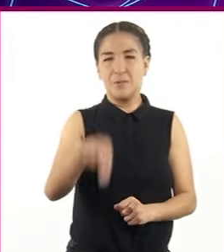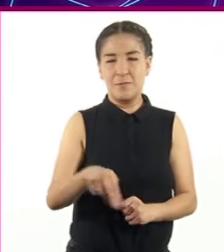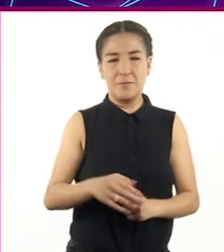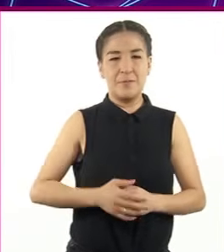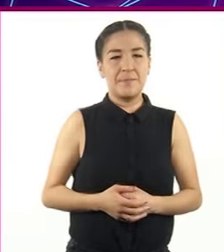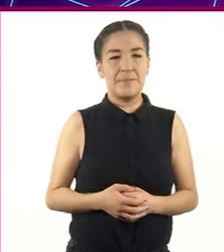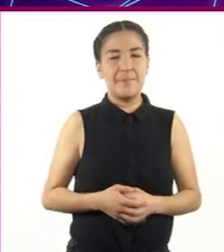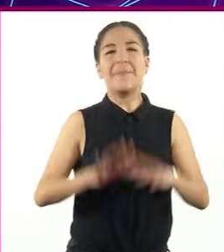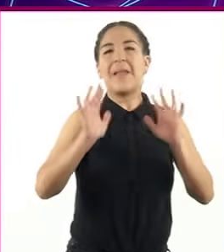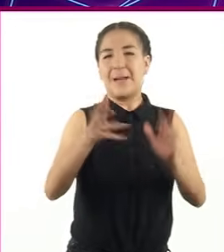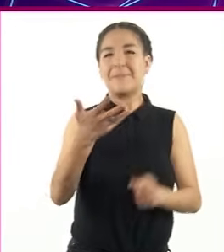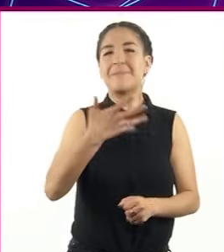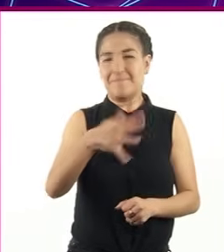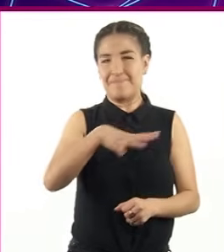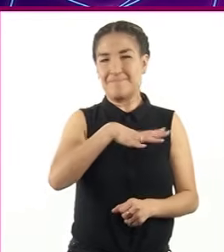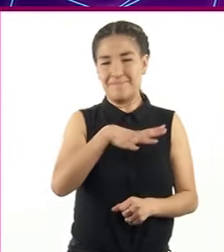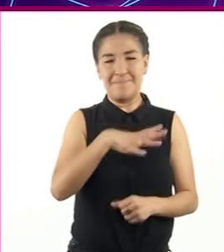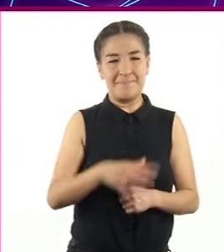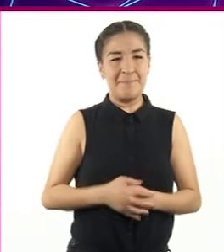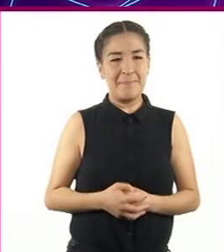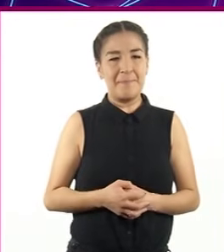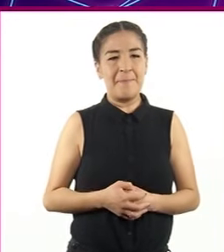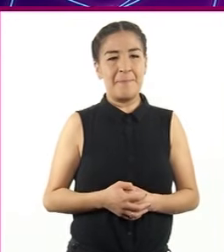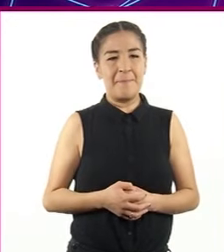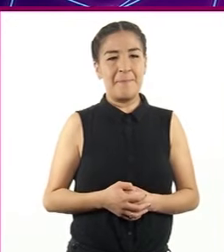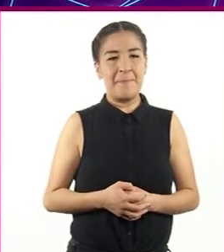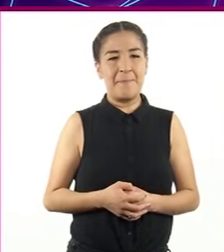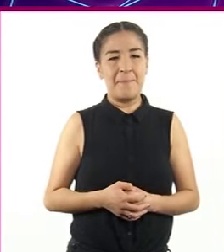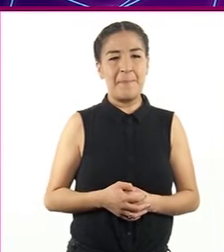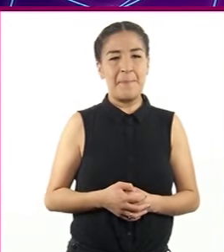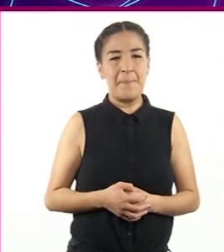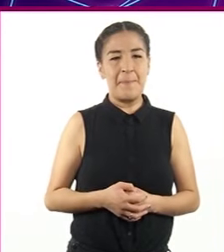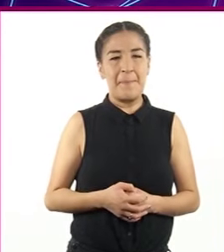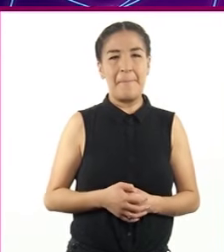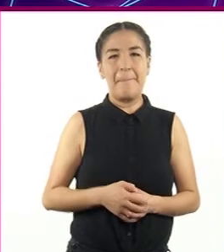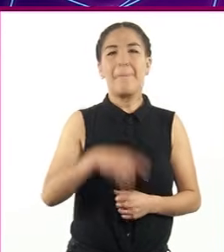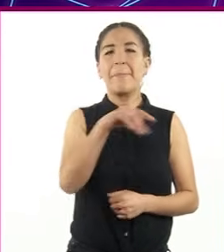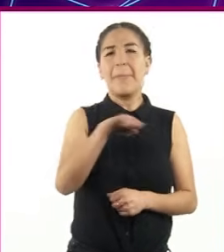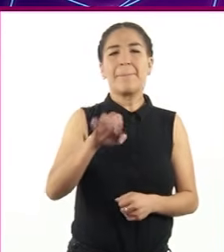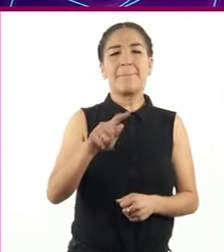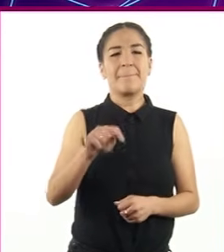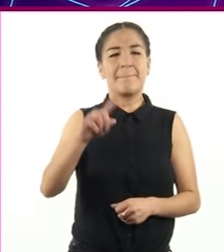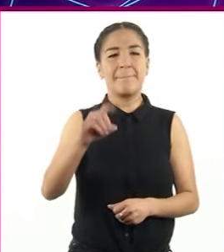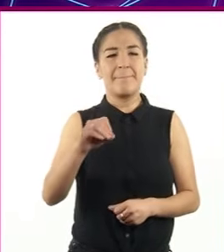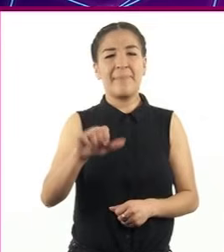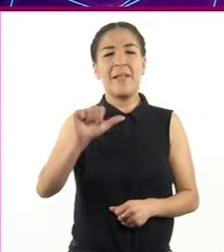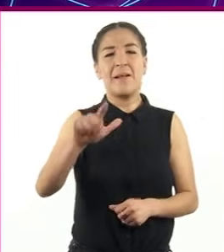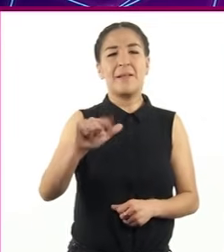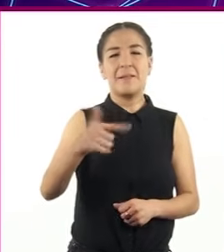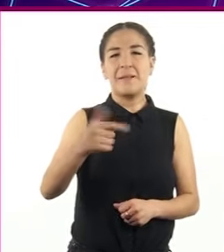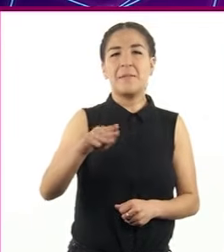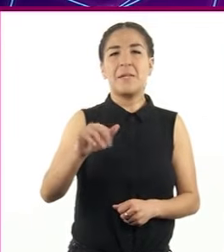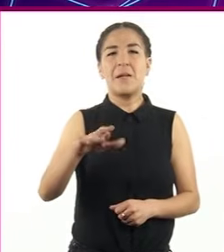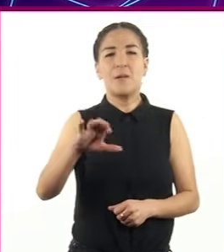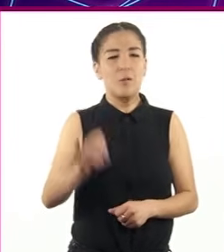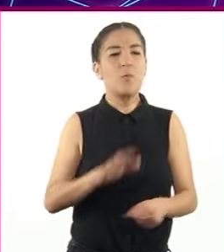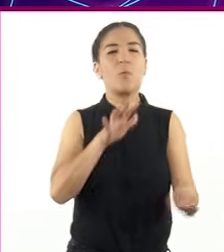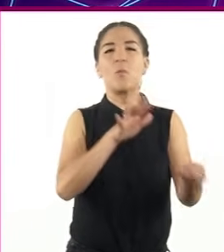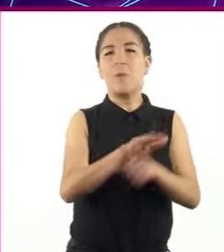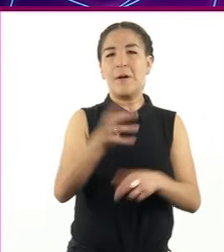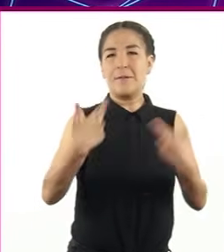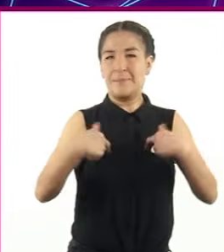Las tengo. El método de transformación algebraica resultó muy útil para determinar cuáles expresiones